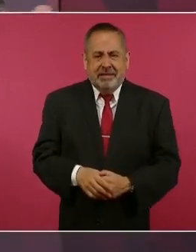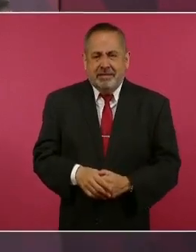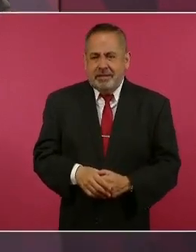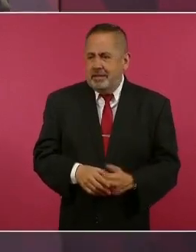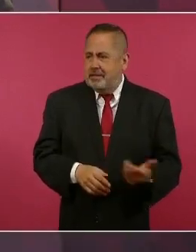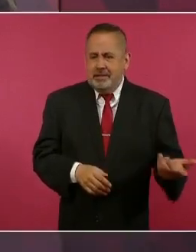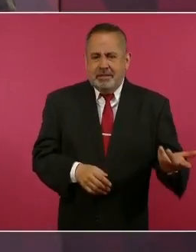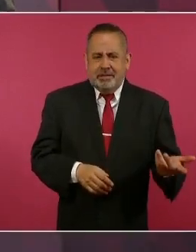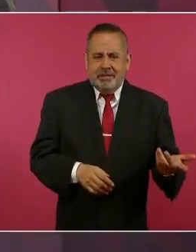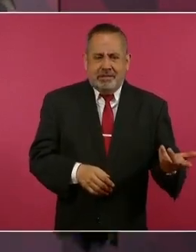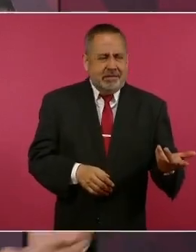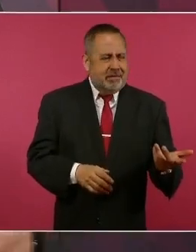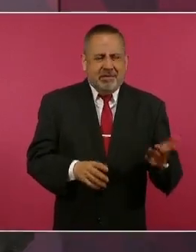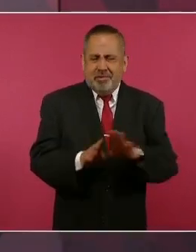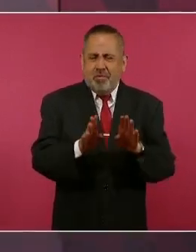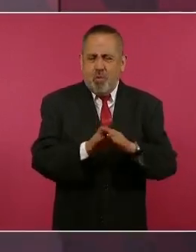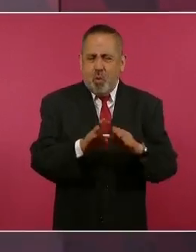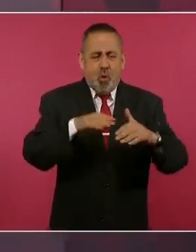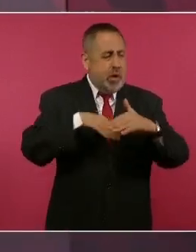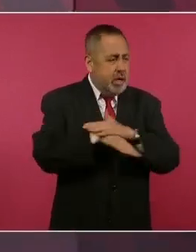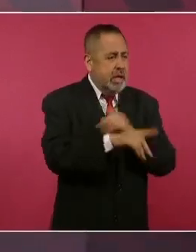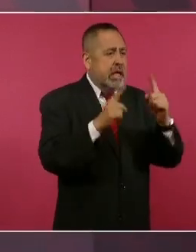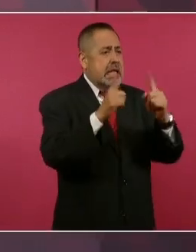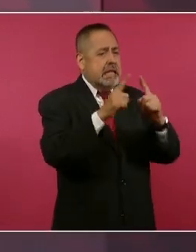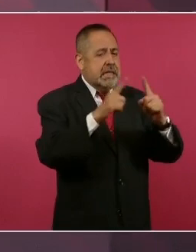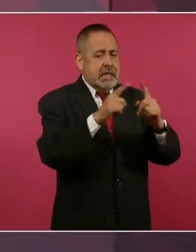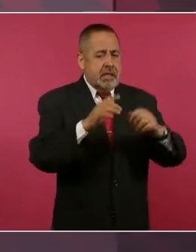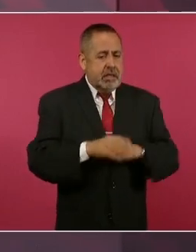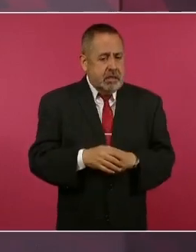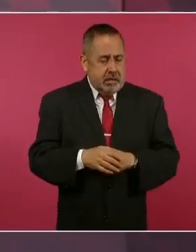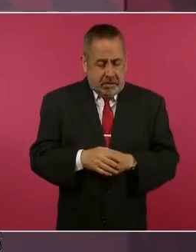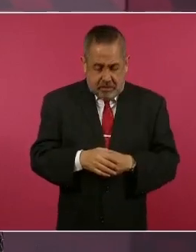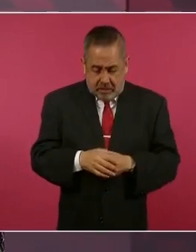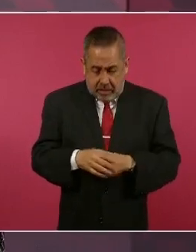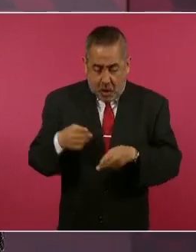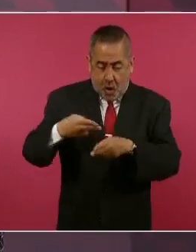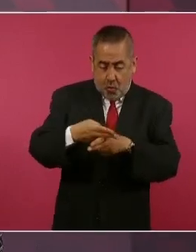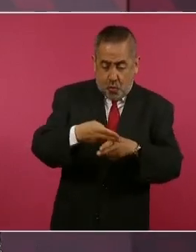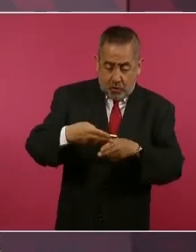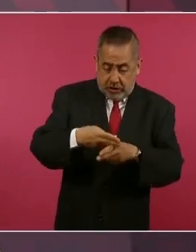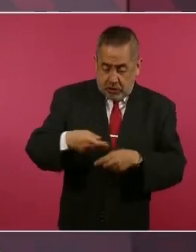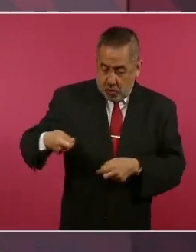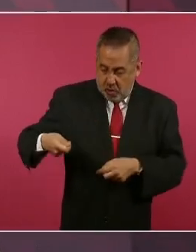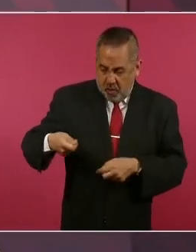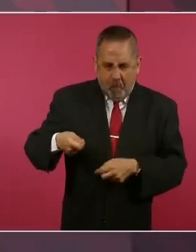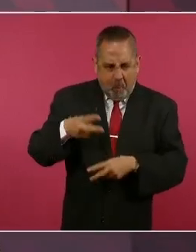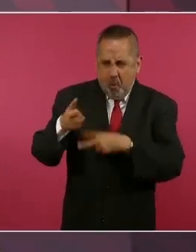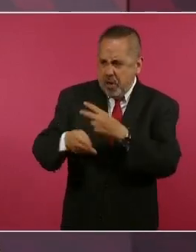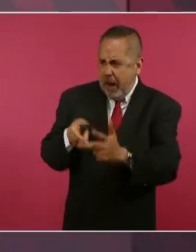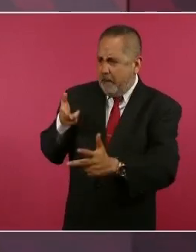ir a la iglesia y bendecir el puñal antes de